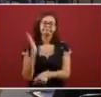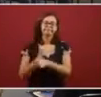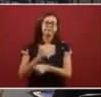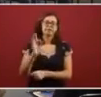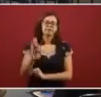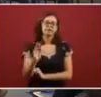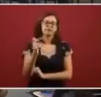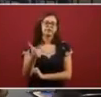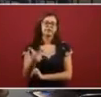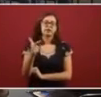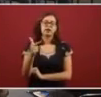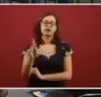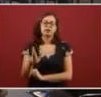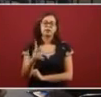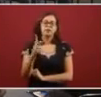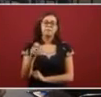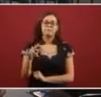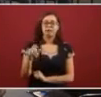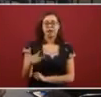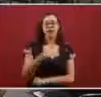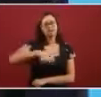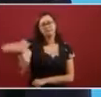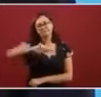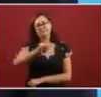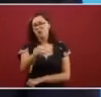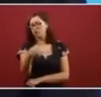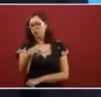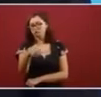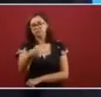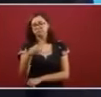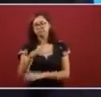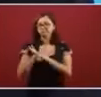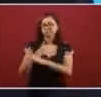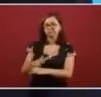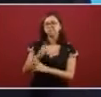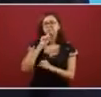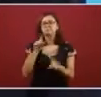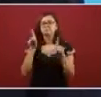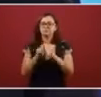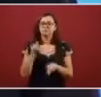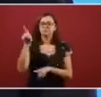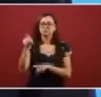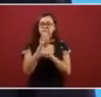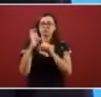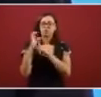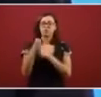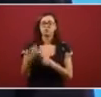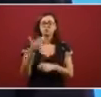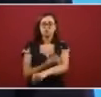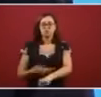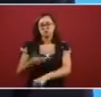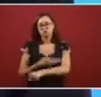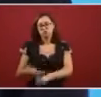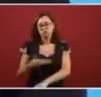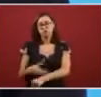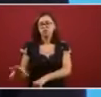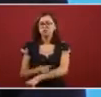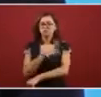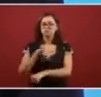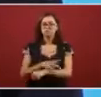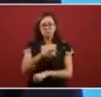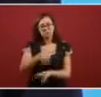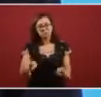Fiscalía General de la República por estas 11. Estamos presentando la solicitud a la Comisión Reguladora de Energía para que les retiren el permiso